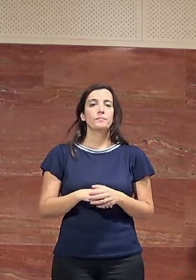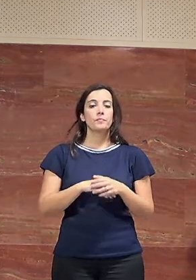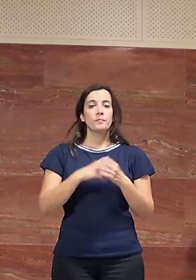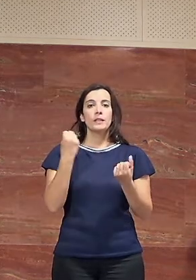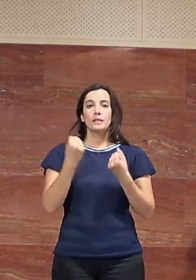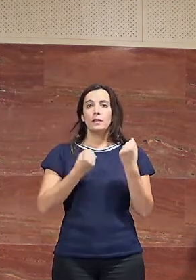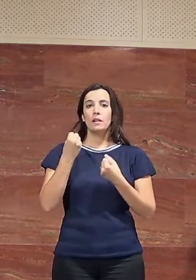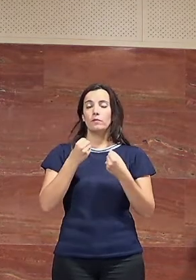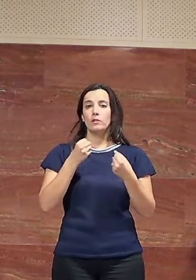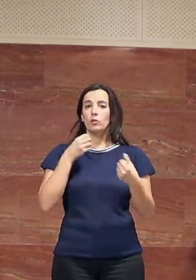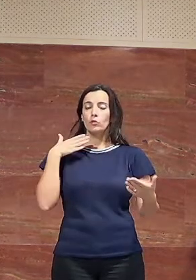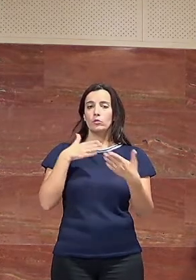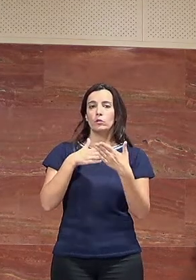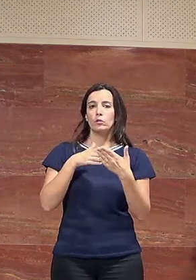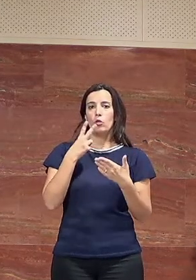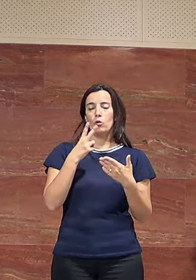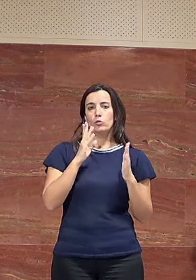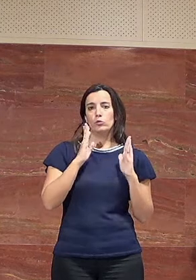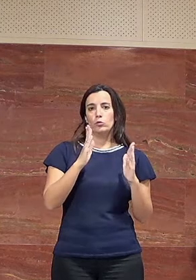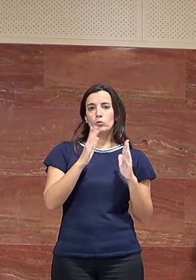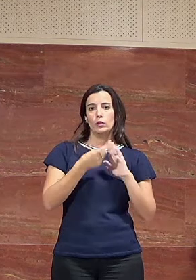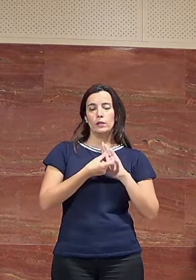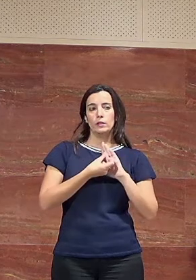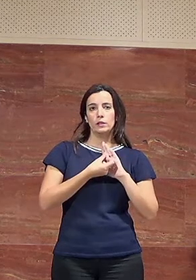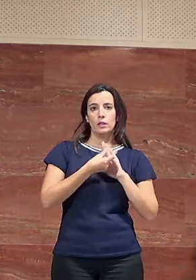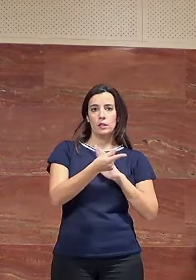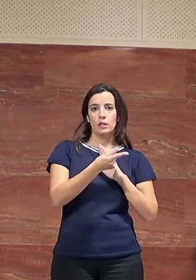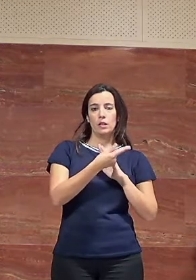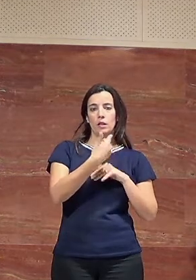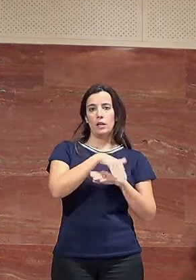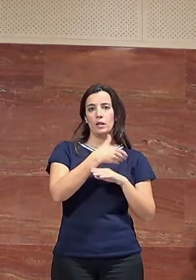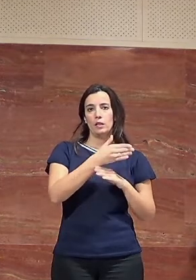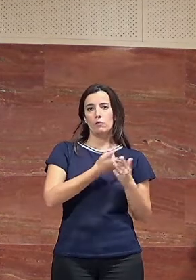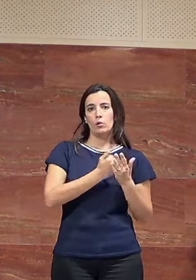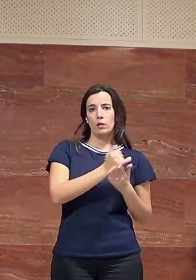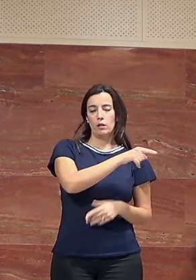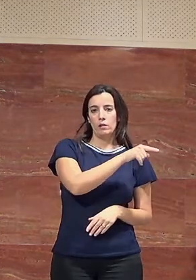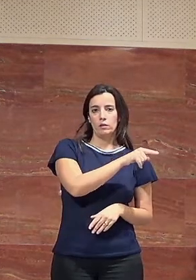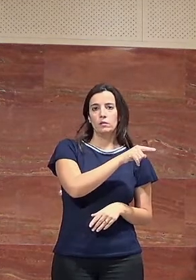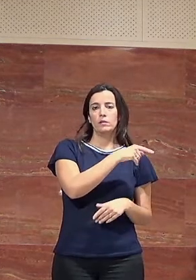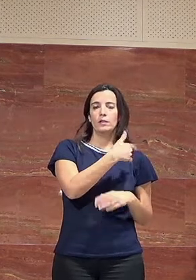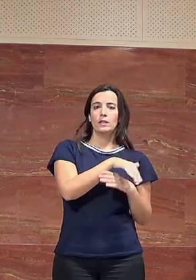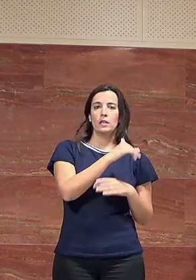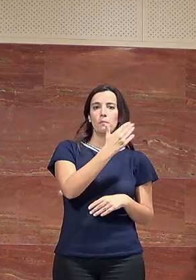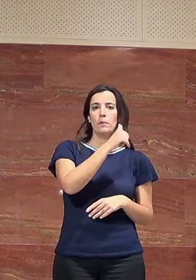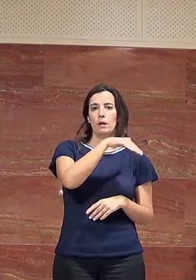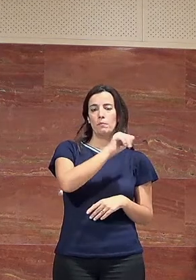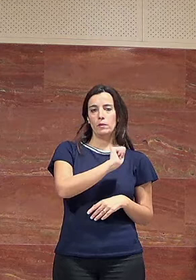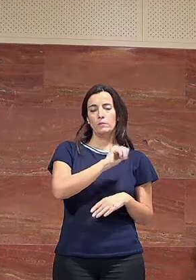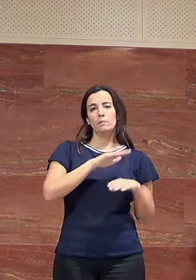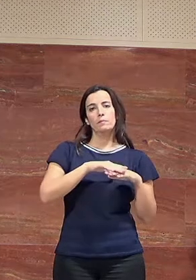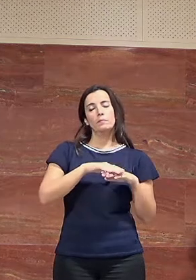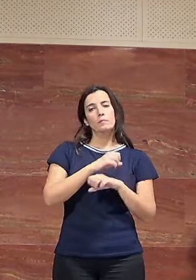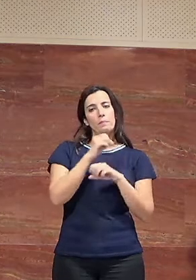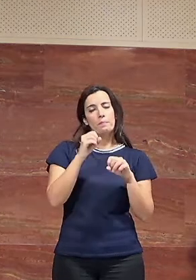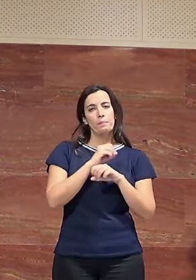dos tramos estratégicos. Uno es la salida a la calle Fuencarral, desde la calle Palma, para impedir que la calle Palma se